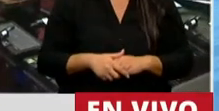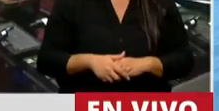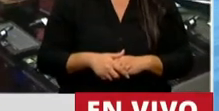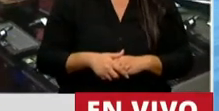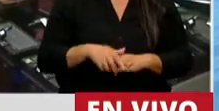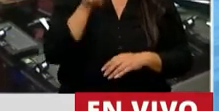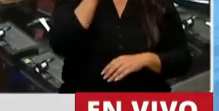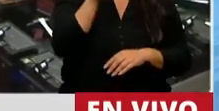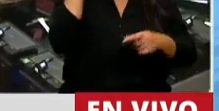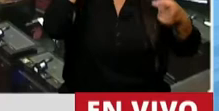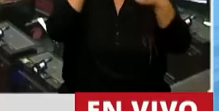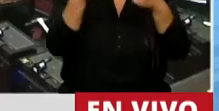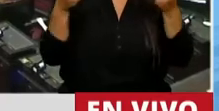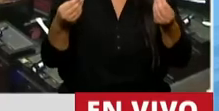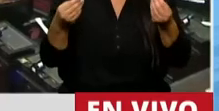Esta intención de que